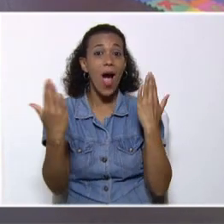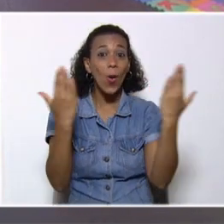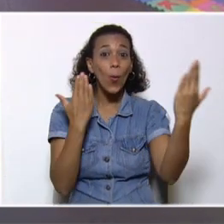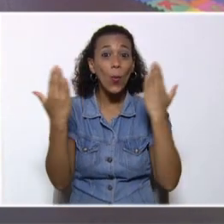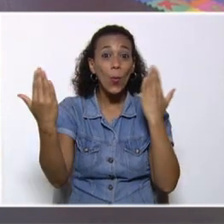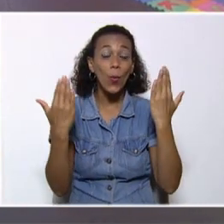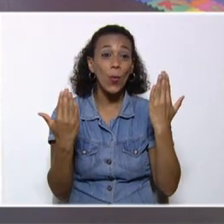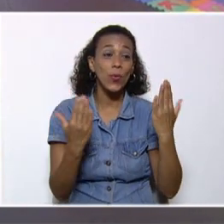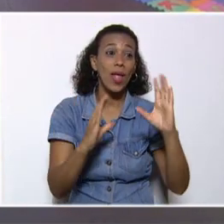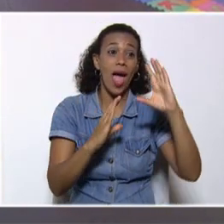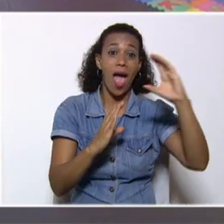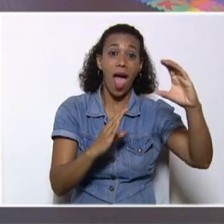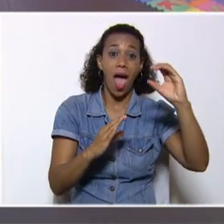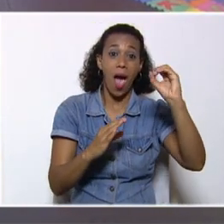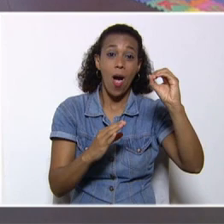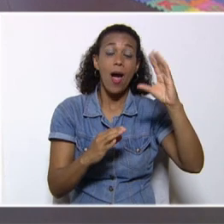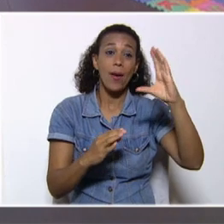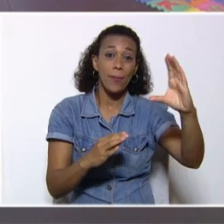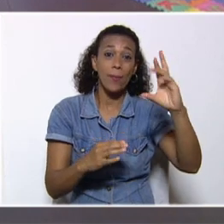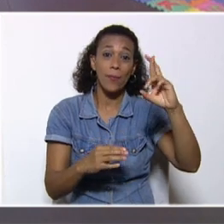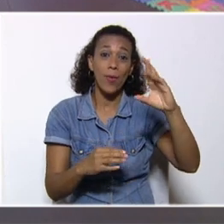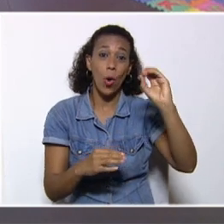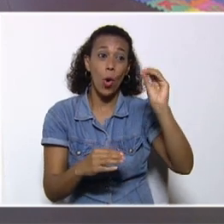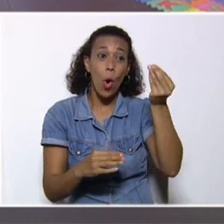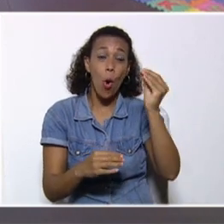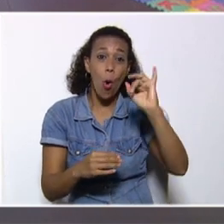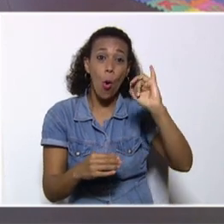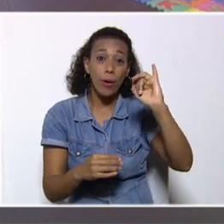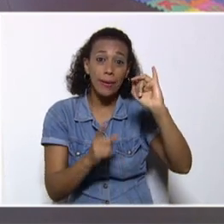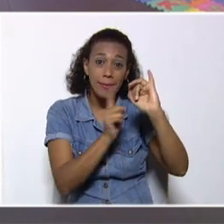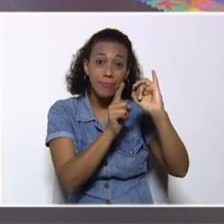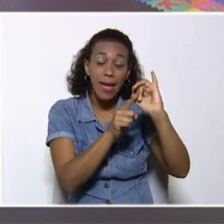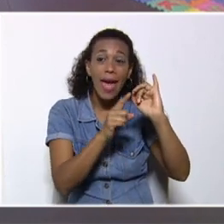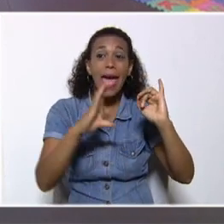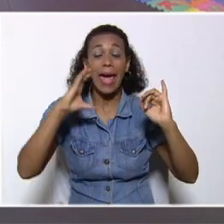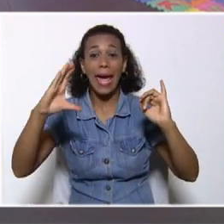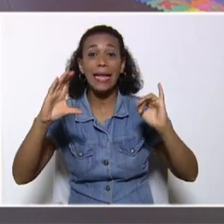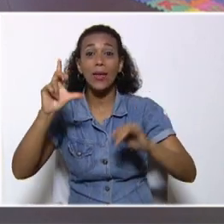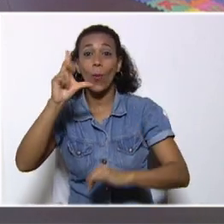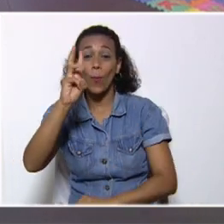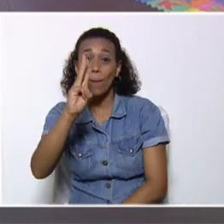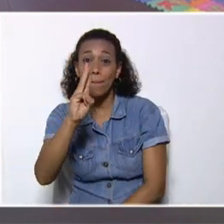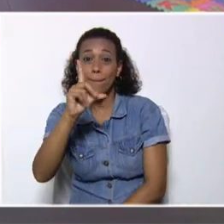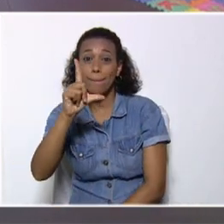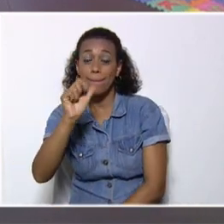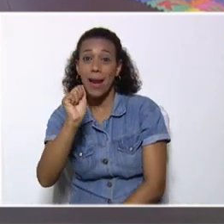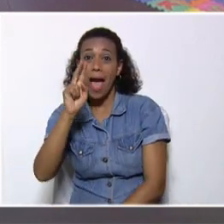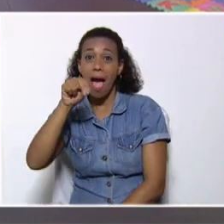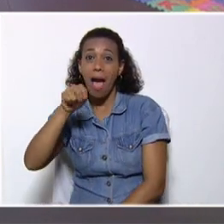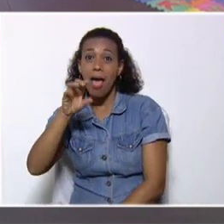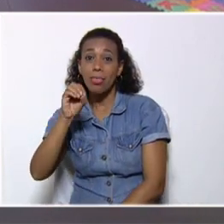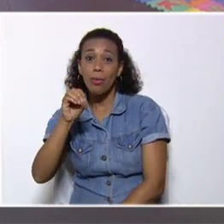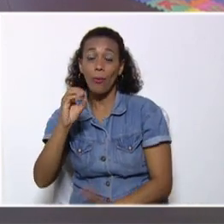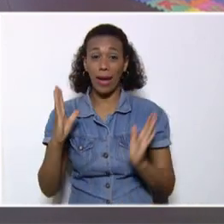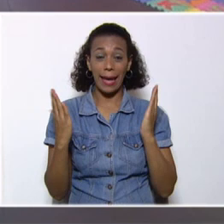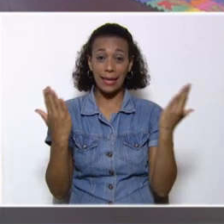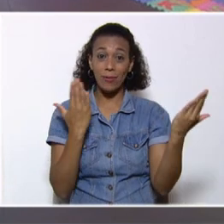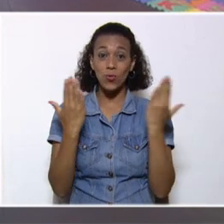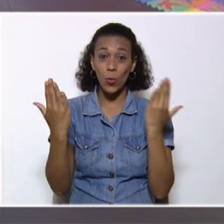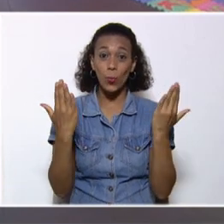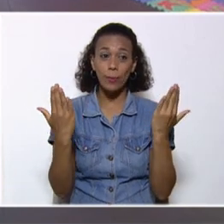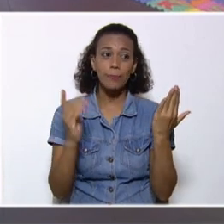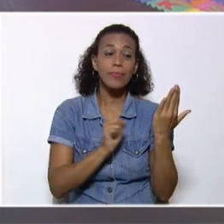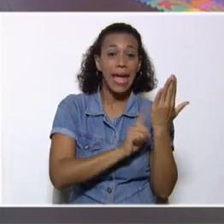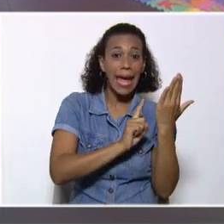¿Por qué? Porque este es un documento muchísimo más formal, Inés. Fíjate que acá ya tenemos para elaborar